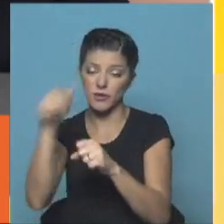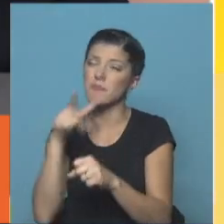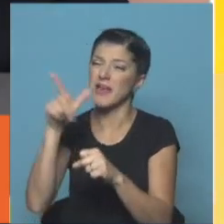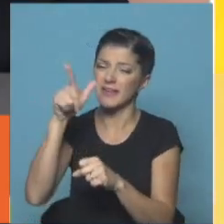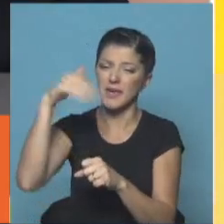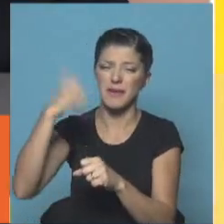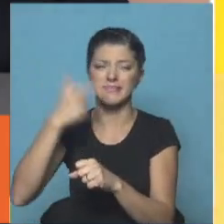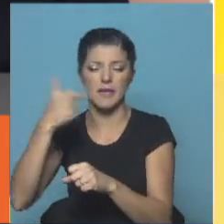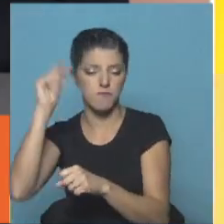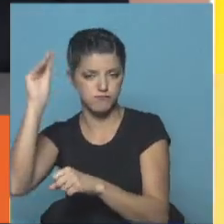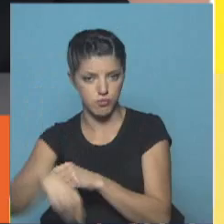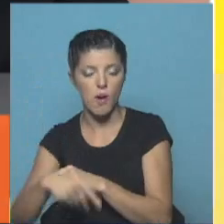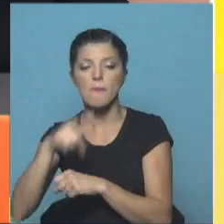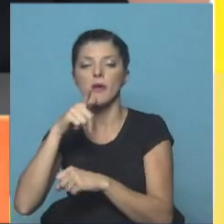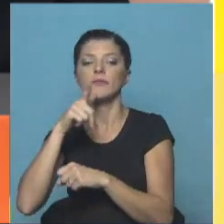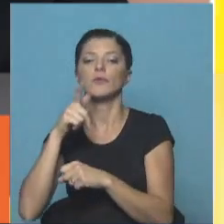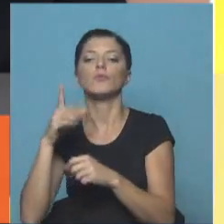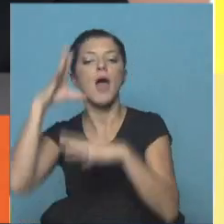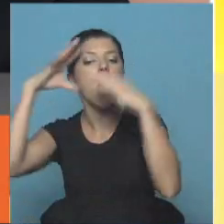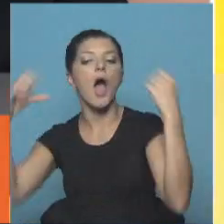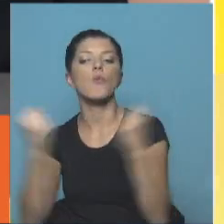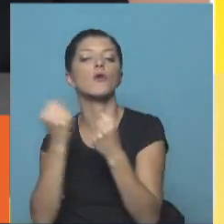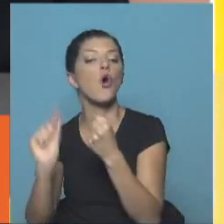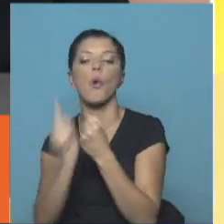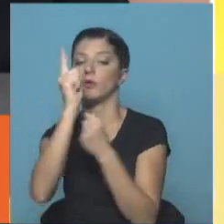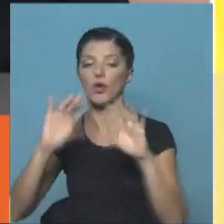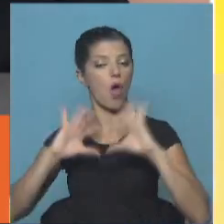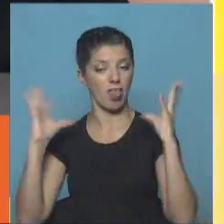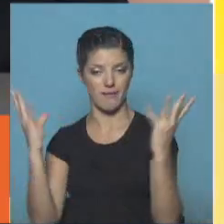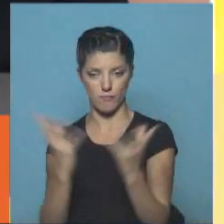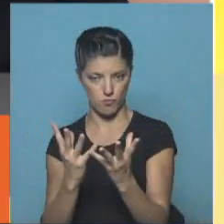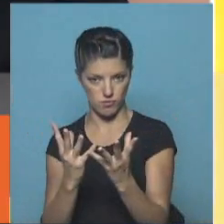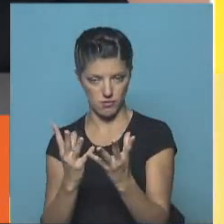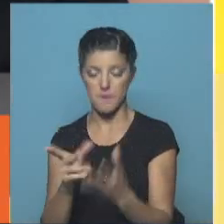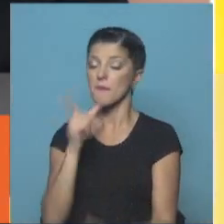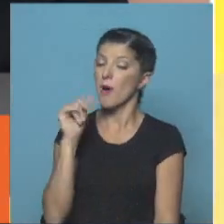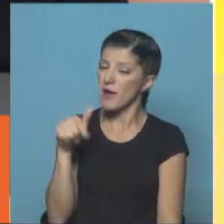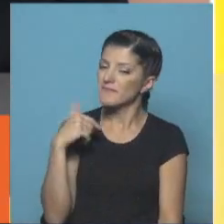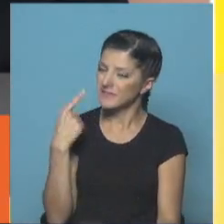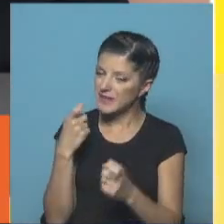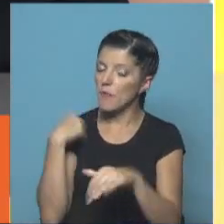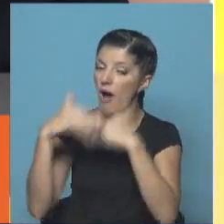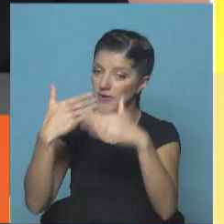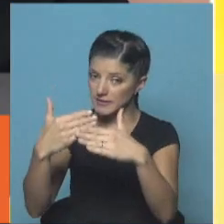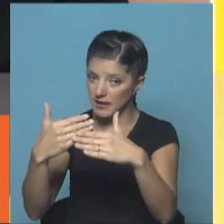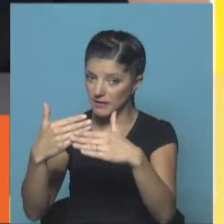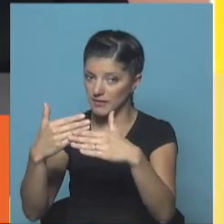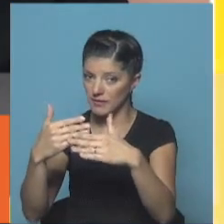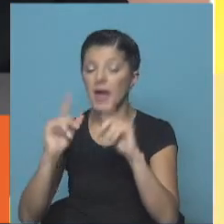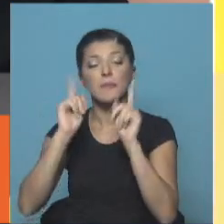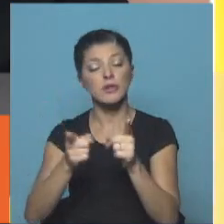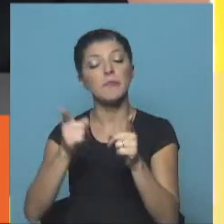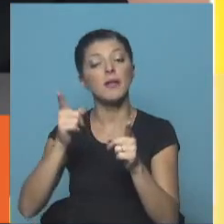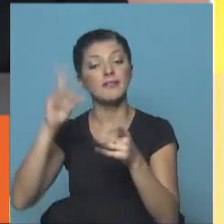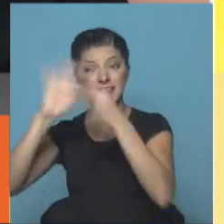ha sido paquetes globales, es un acuerdo único global. Creo yo que tal vez tenemos que avanzar y creo que también tomemos experiencia europea.